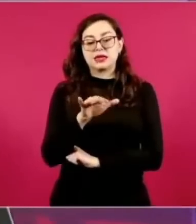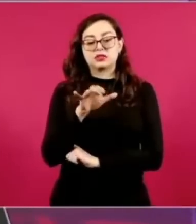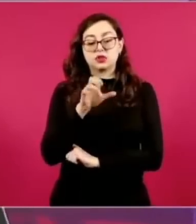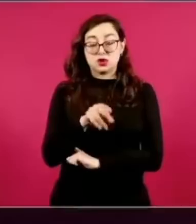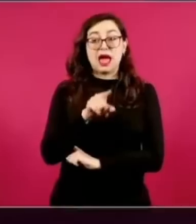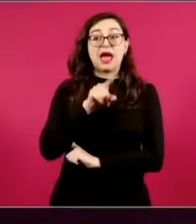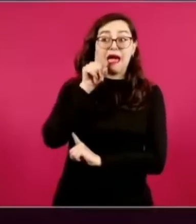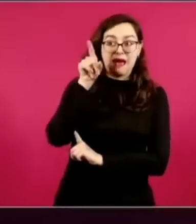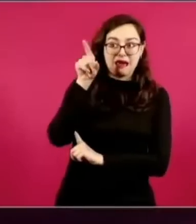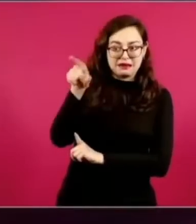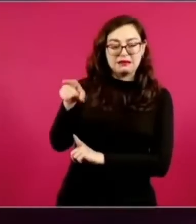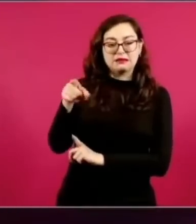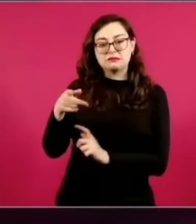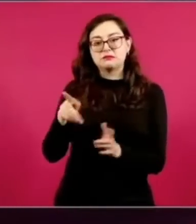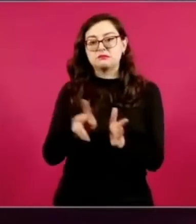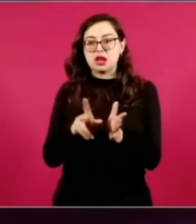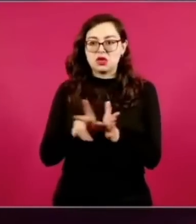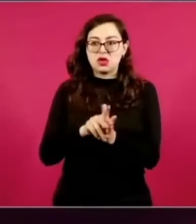Cananea.